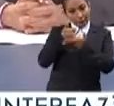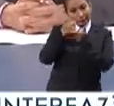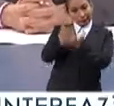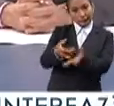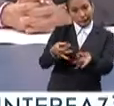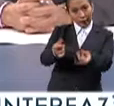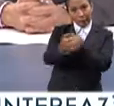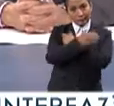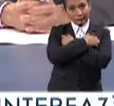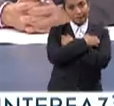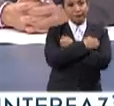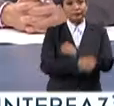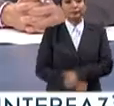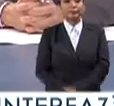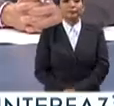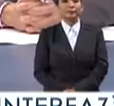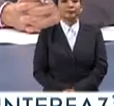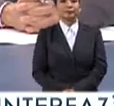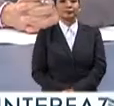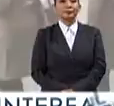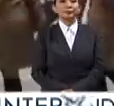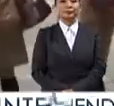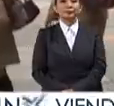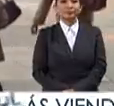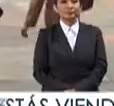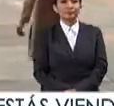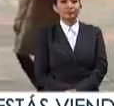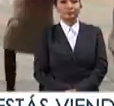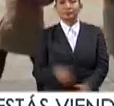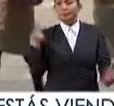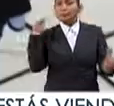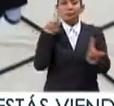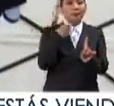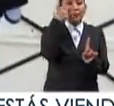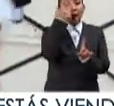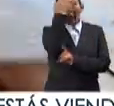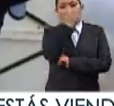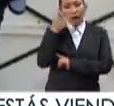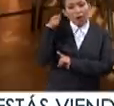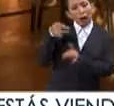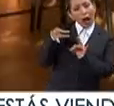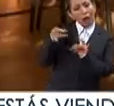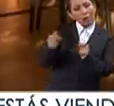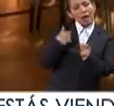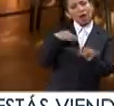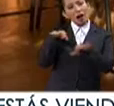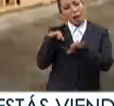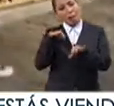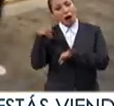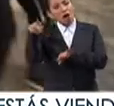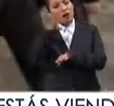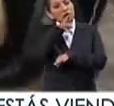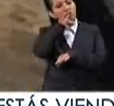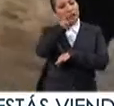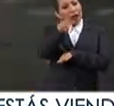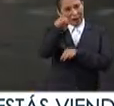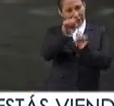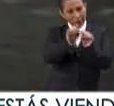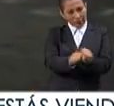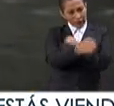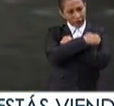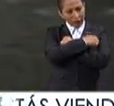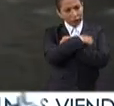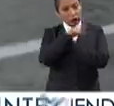de la calidad educativa con el propósito de evaluar la calidad el desempeño y los resultados del sistema